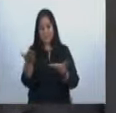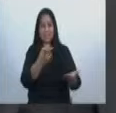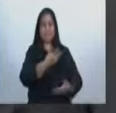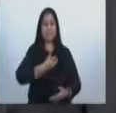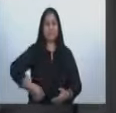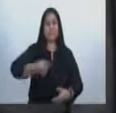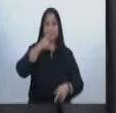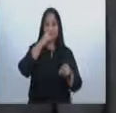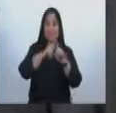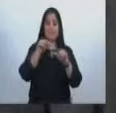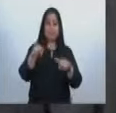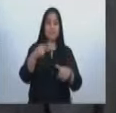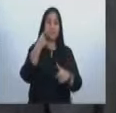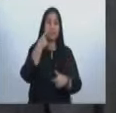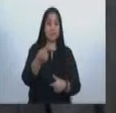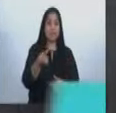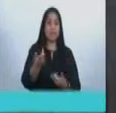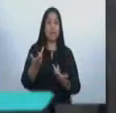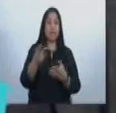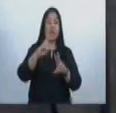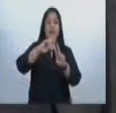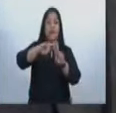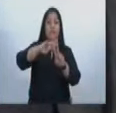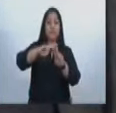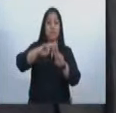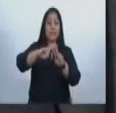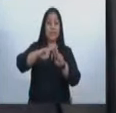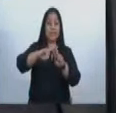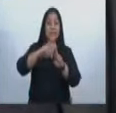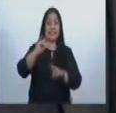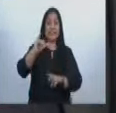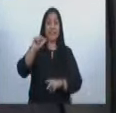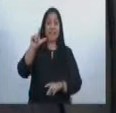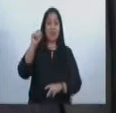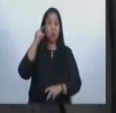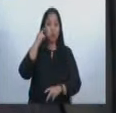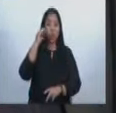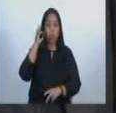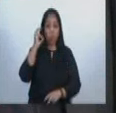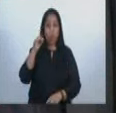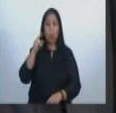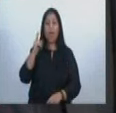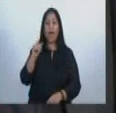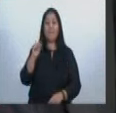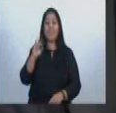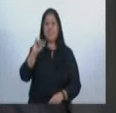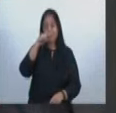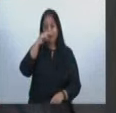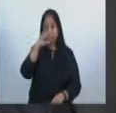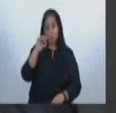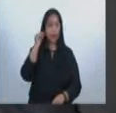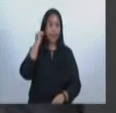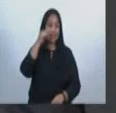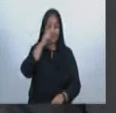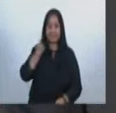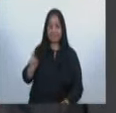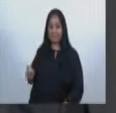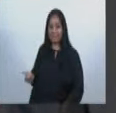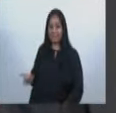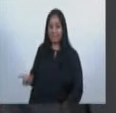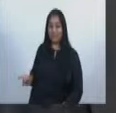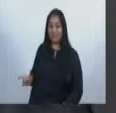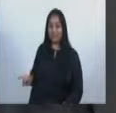través de El hashtag diálogos abiertos es diálogo abierto Perdón GT